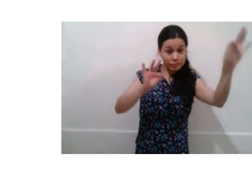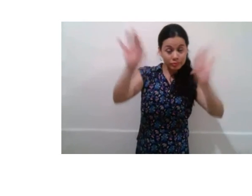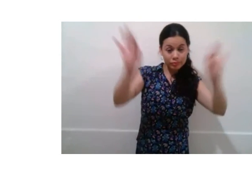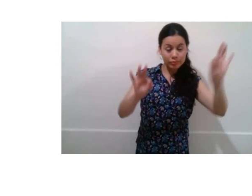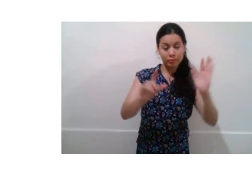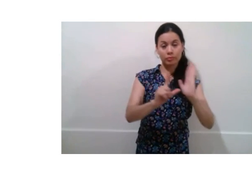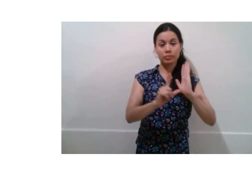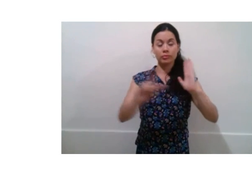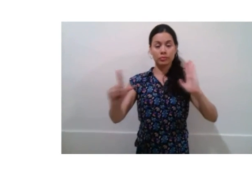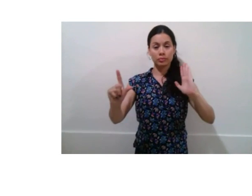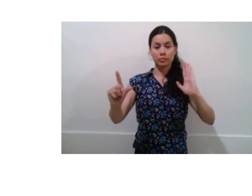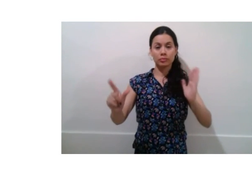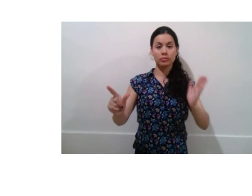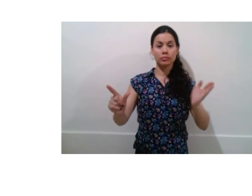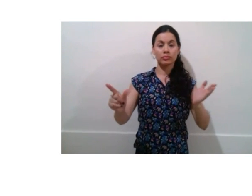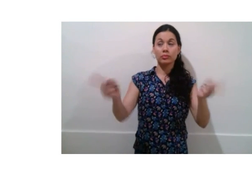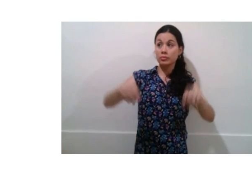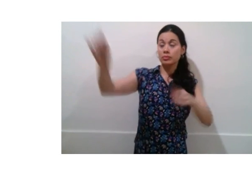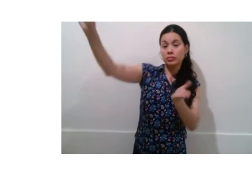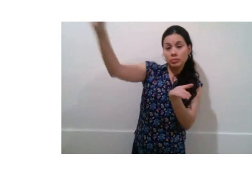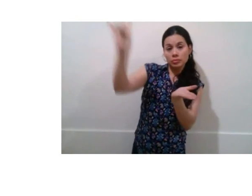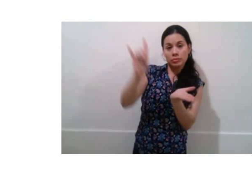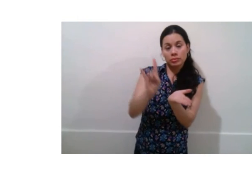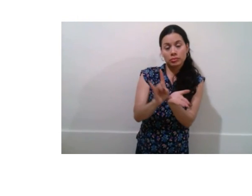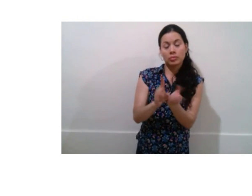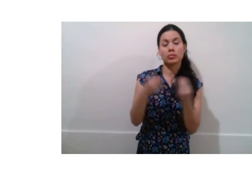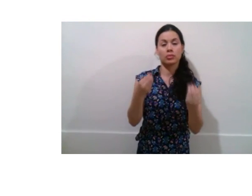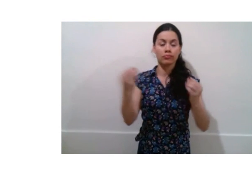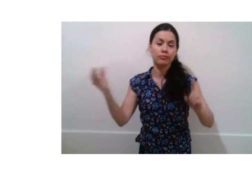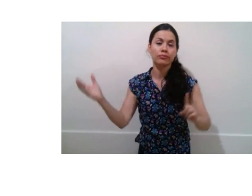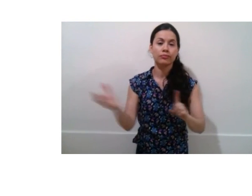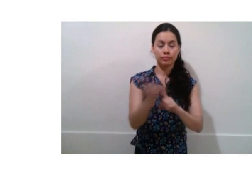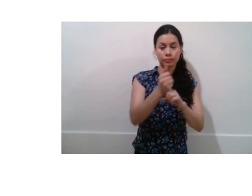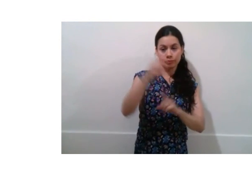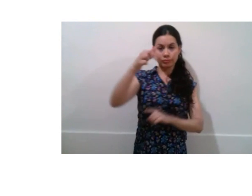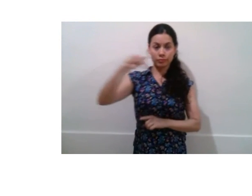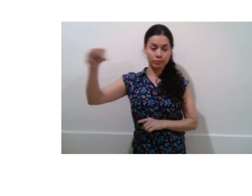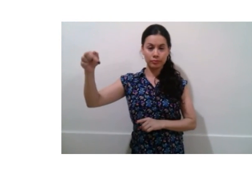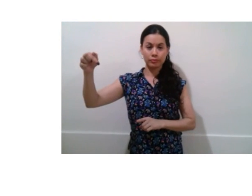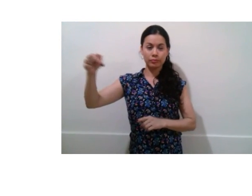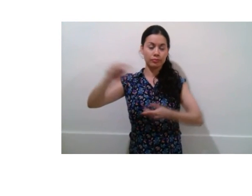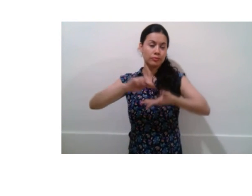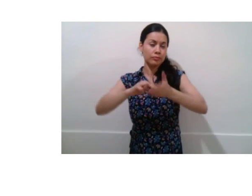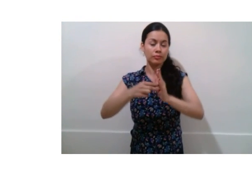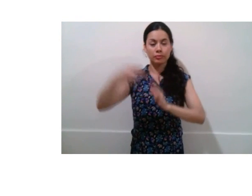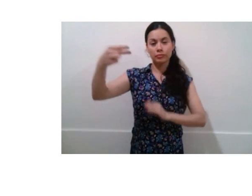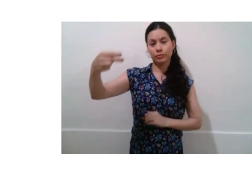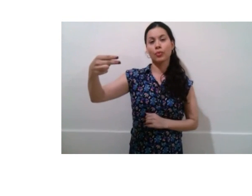Reemplazamos la longitud y la gravedad para obtener el periodo que sería